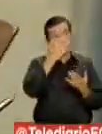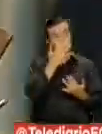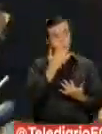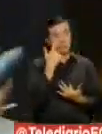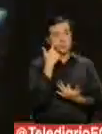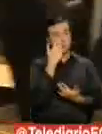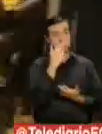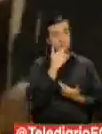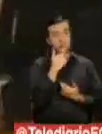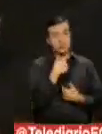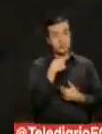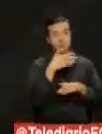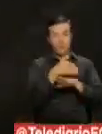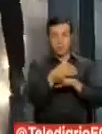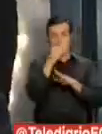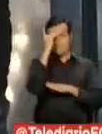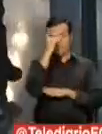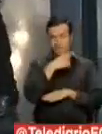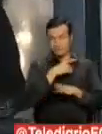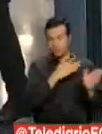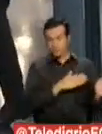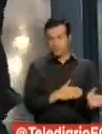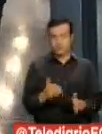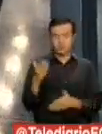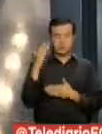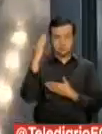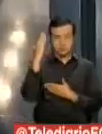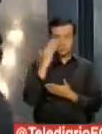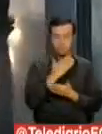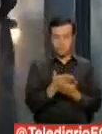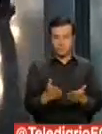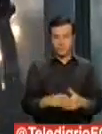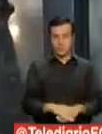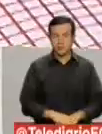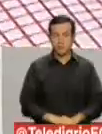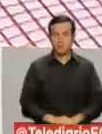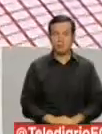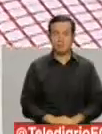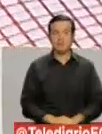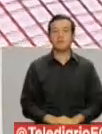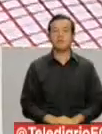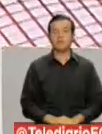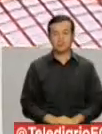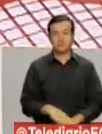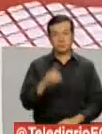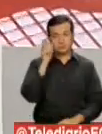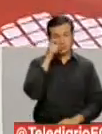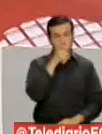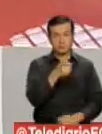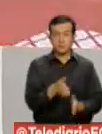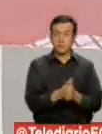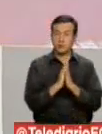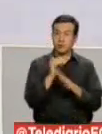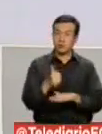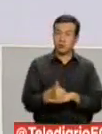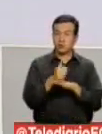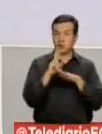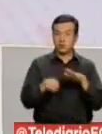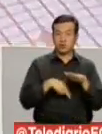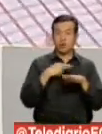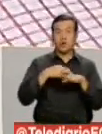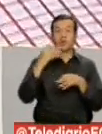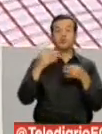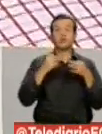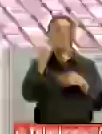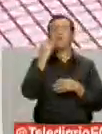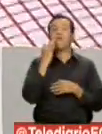para posteriormente tomar una decisión en lo político. Alexis Moncayo, Telediario. Y la Fiscalía pidió a la Corte Nacional de Justicia fijar